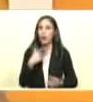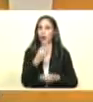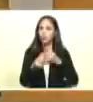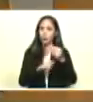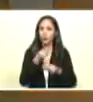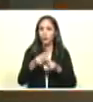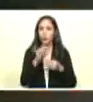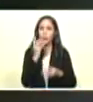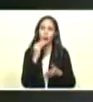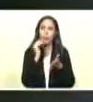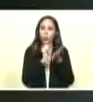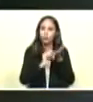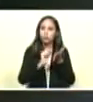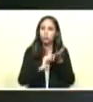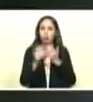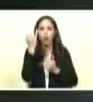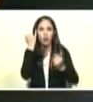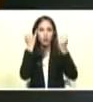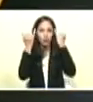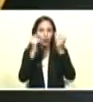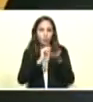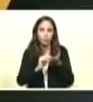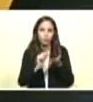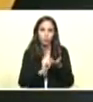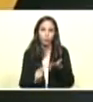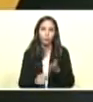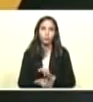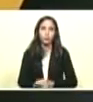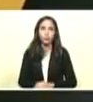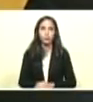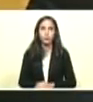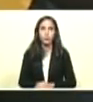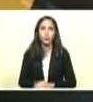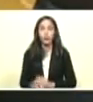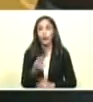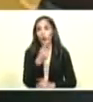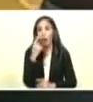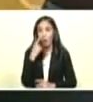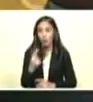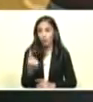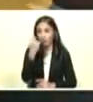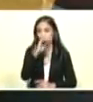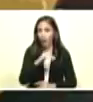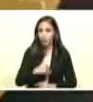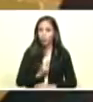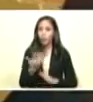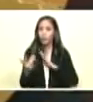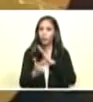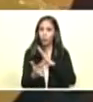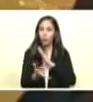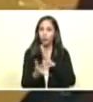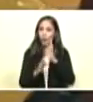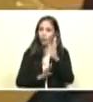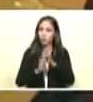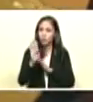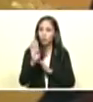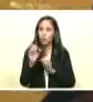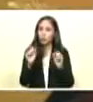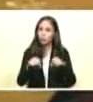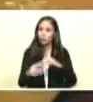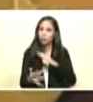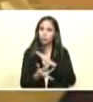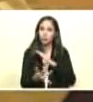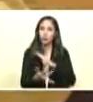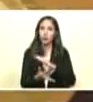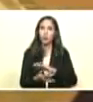apuntes. Con el Petro, Venezuela demuestra una vez más que está a la vanguardia tecnológica mundial. Cuando